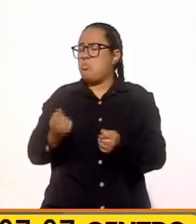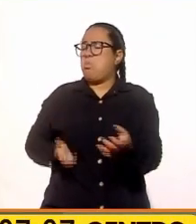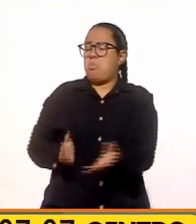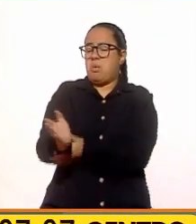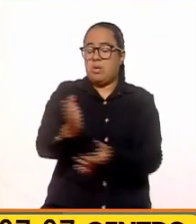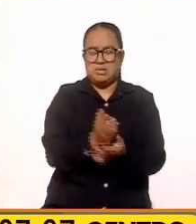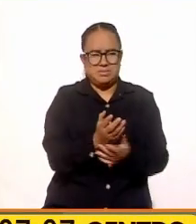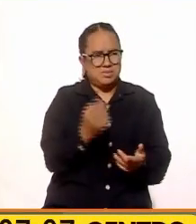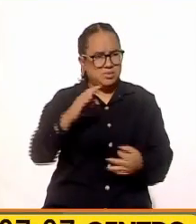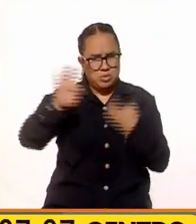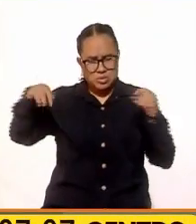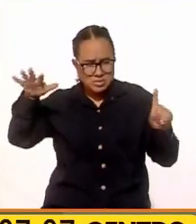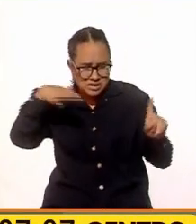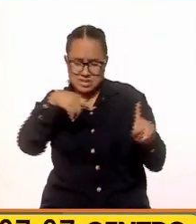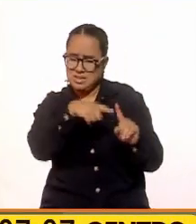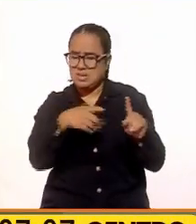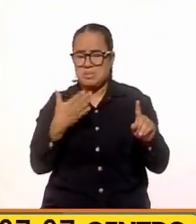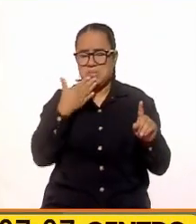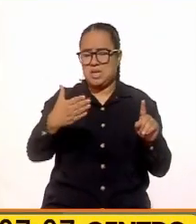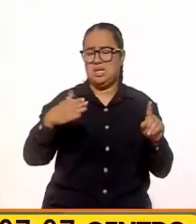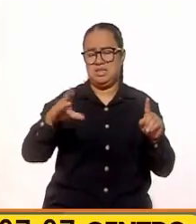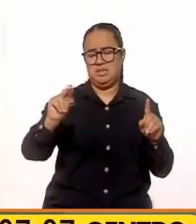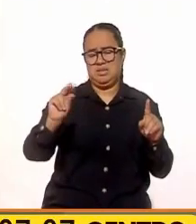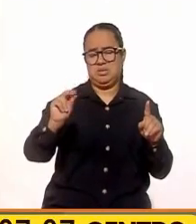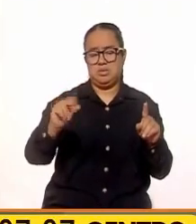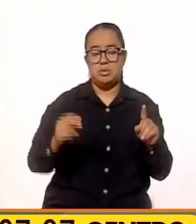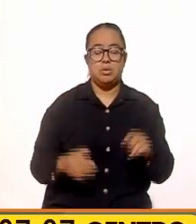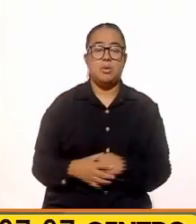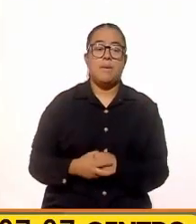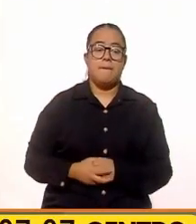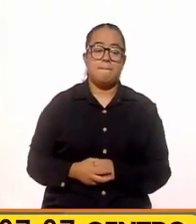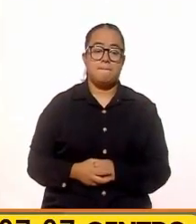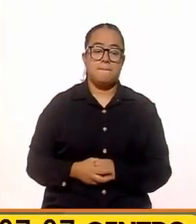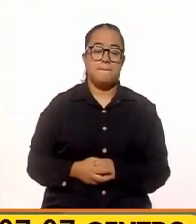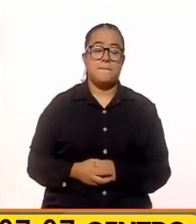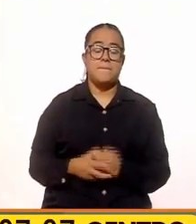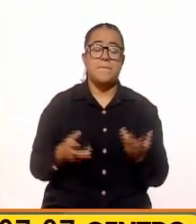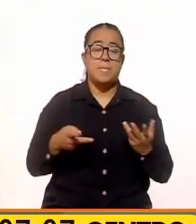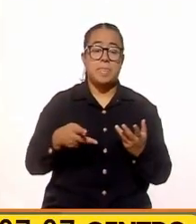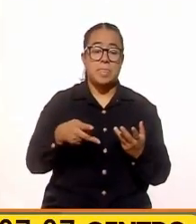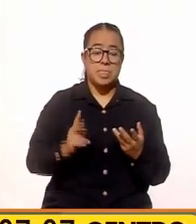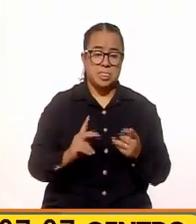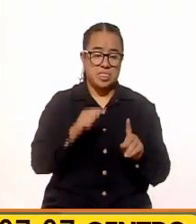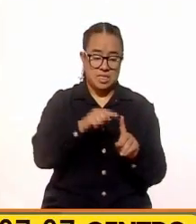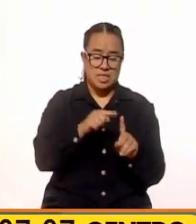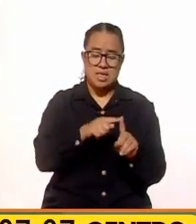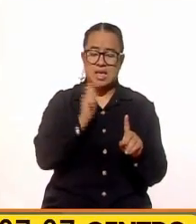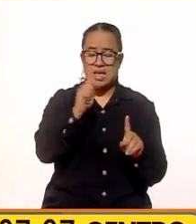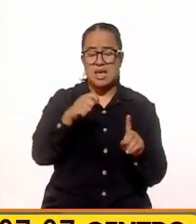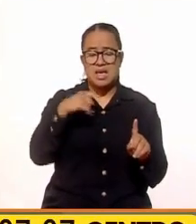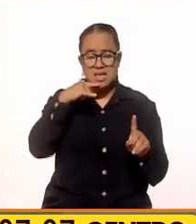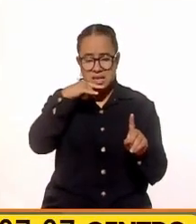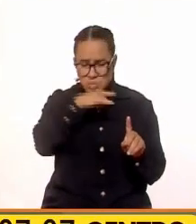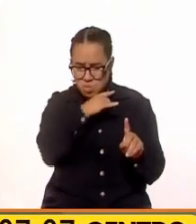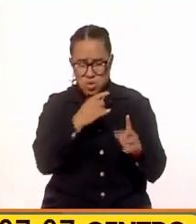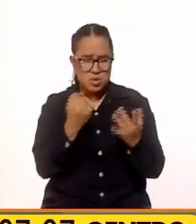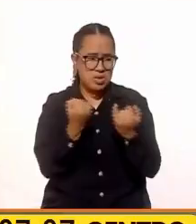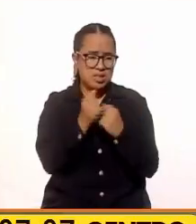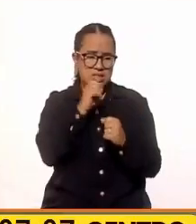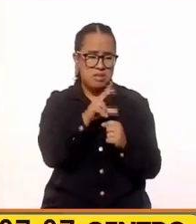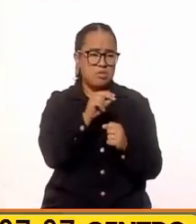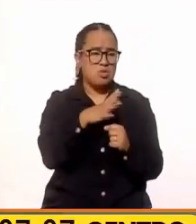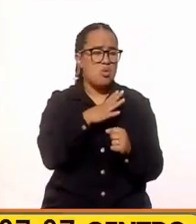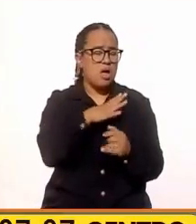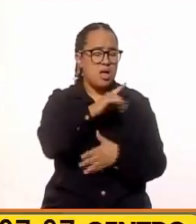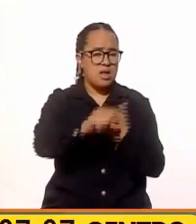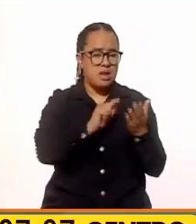sistema internacional siempre ha funcionado de manera irregular, nunca de manera completa, de manera incluso hipócrita, podríamos decir, ya que el poder